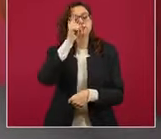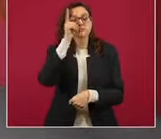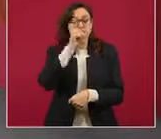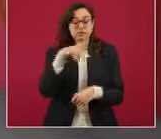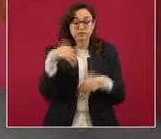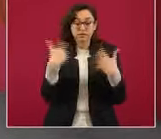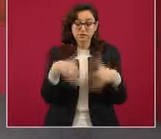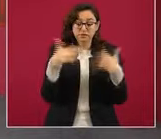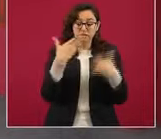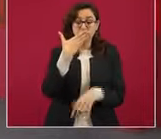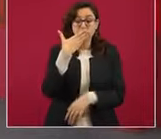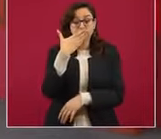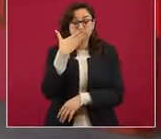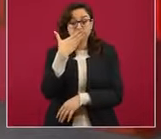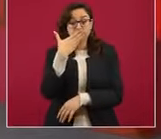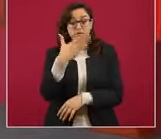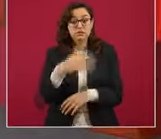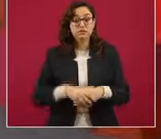que fue